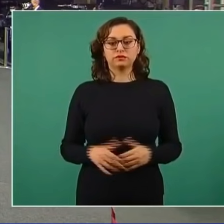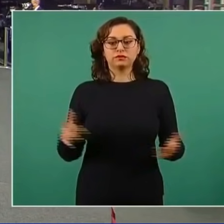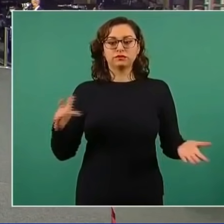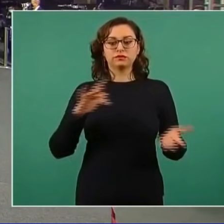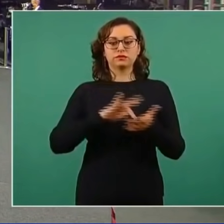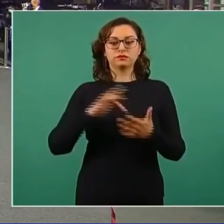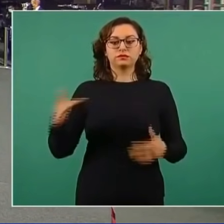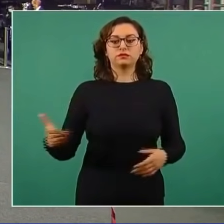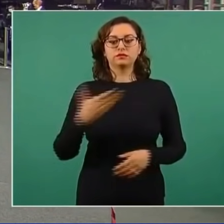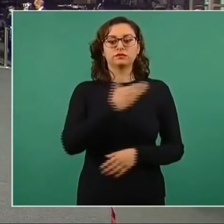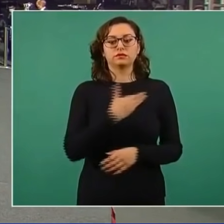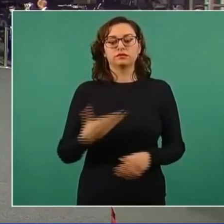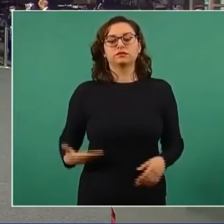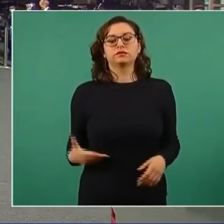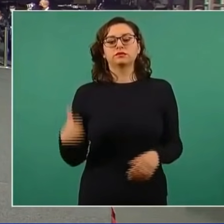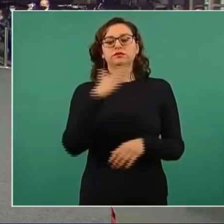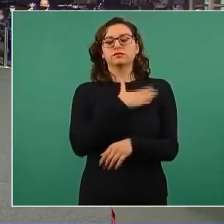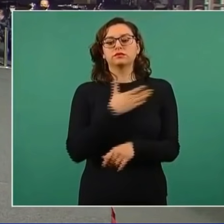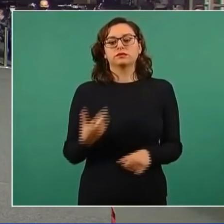Gracias, presidente. Buenos días.